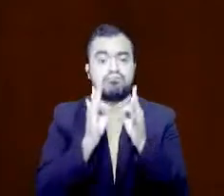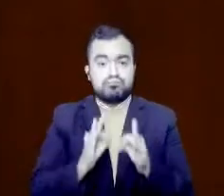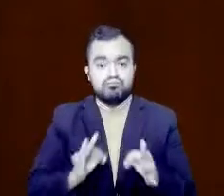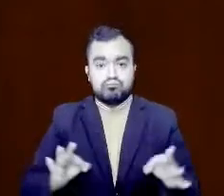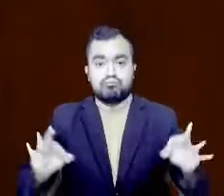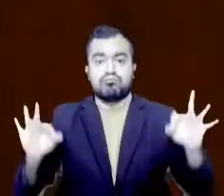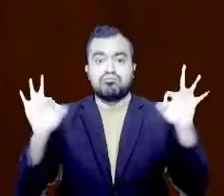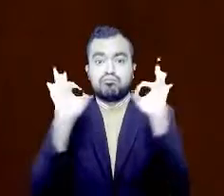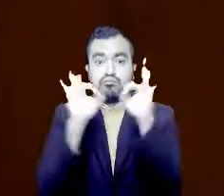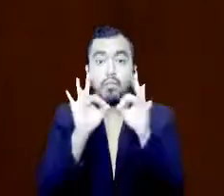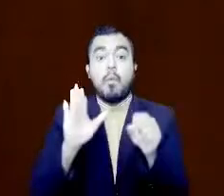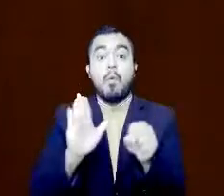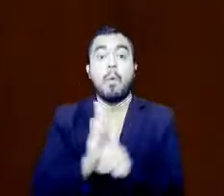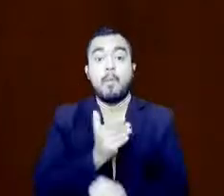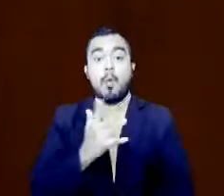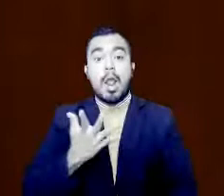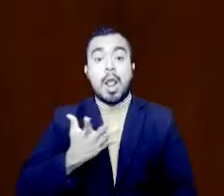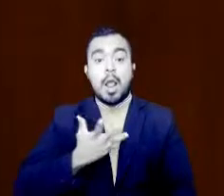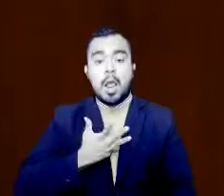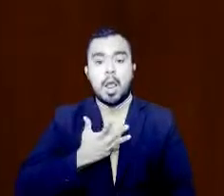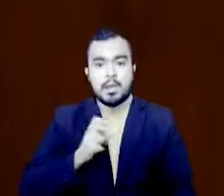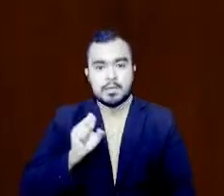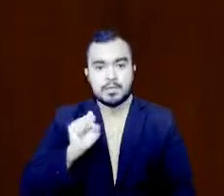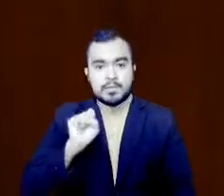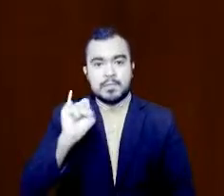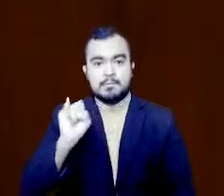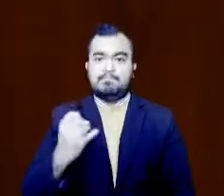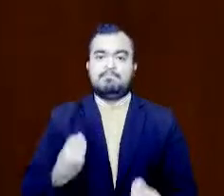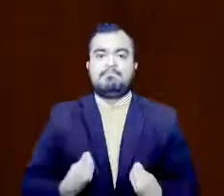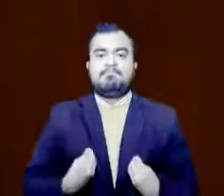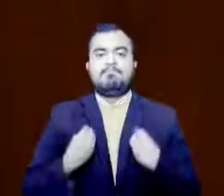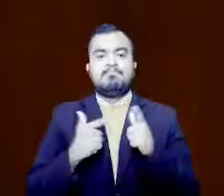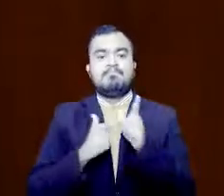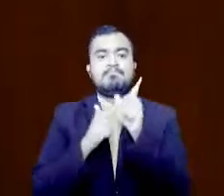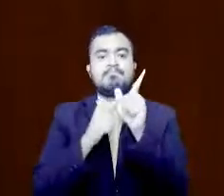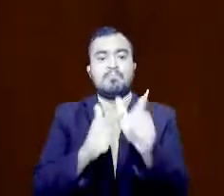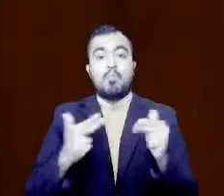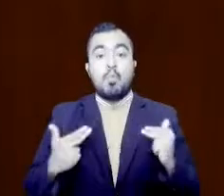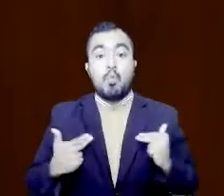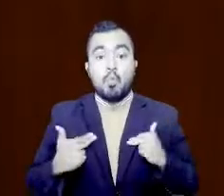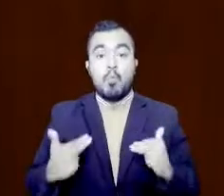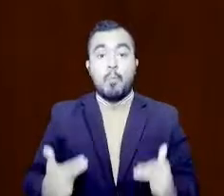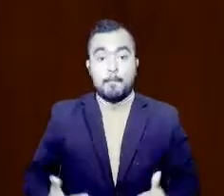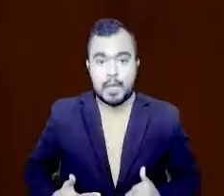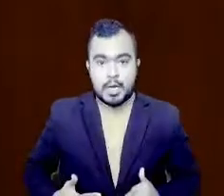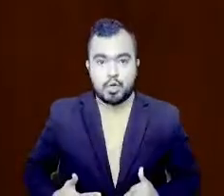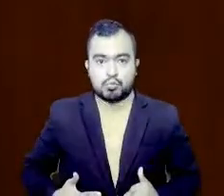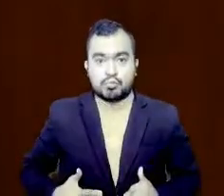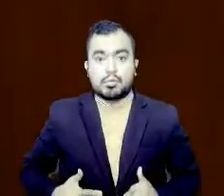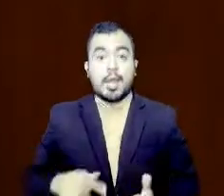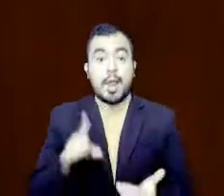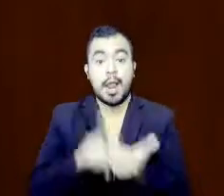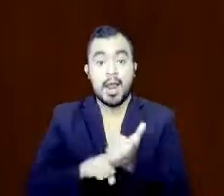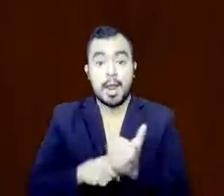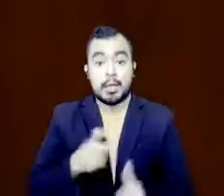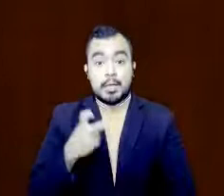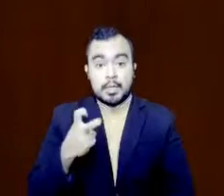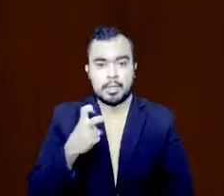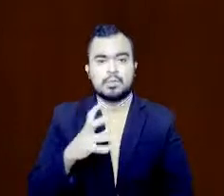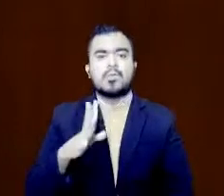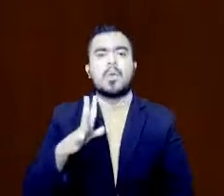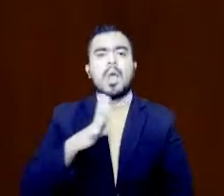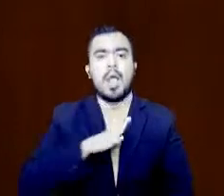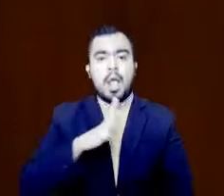nos garantiza la supervivencia como seres humanos, puesto que en este se encuentra la